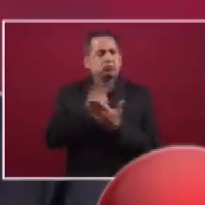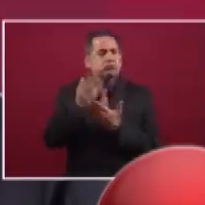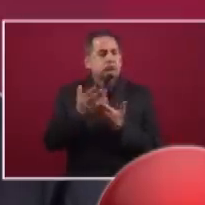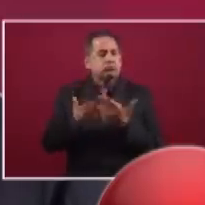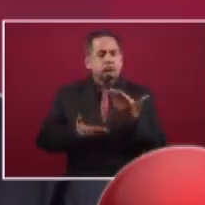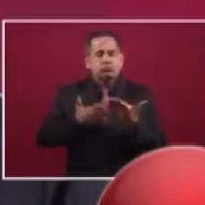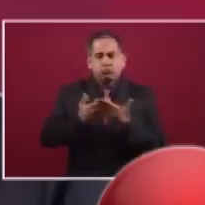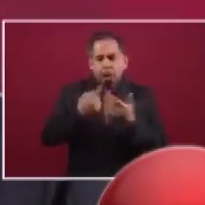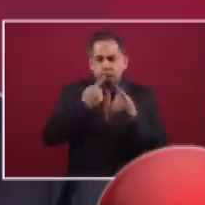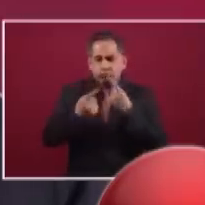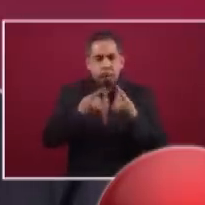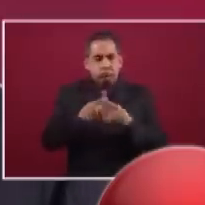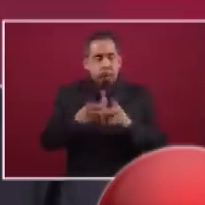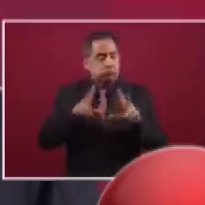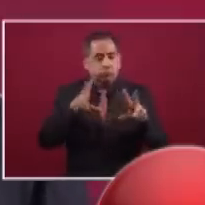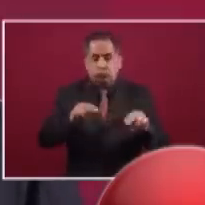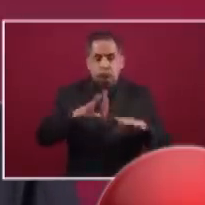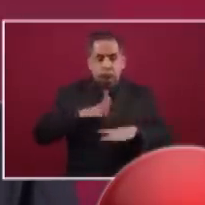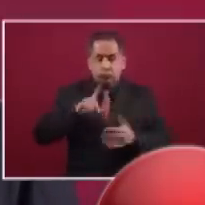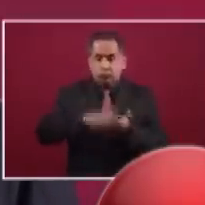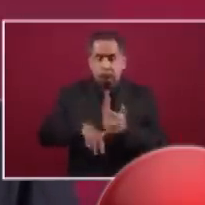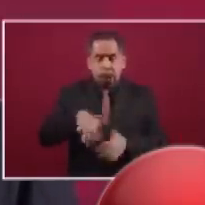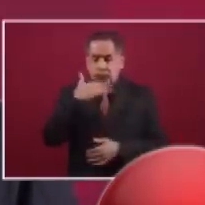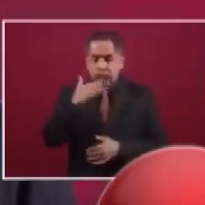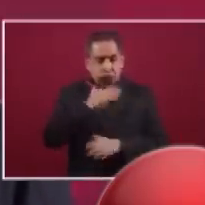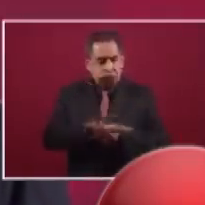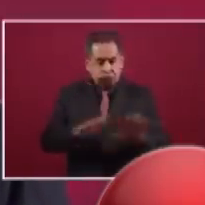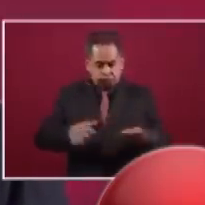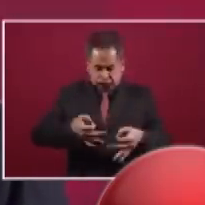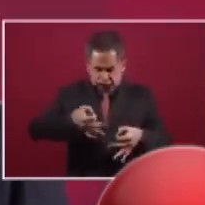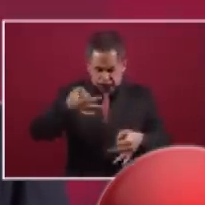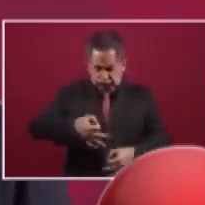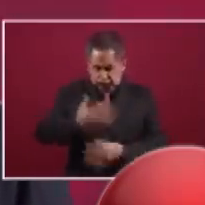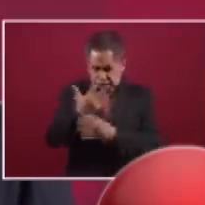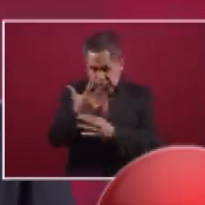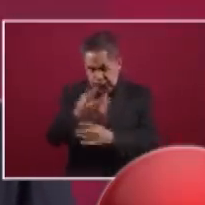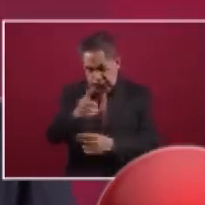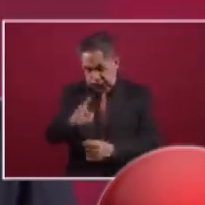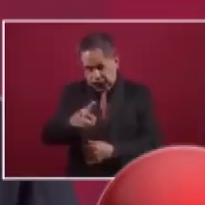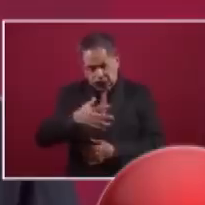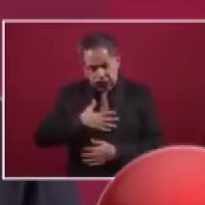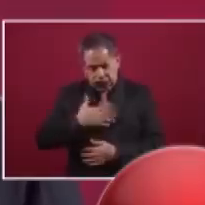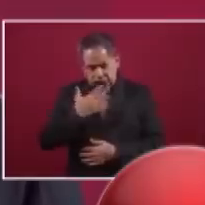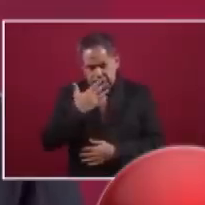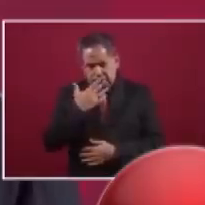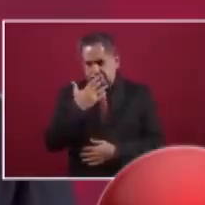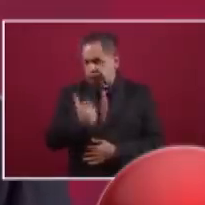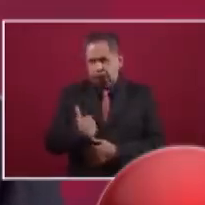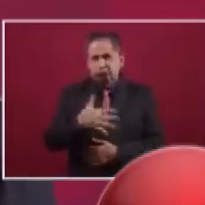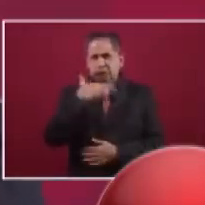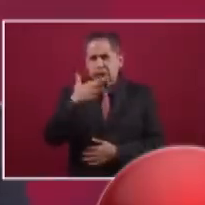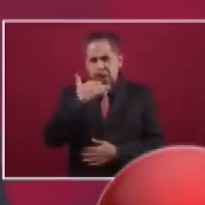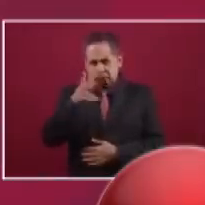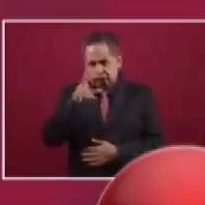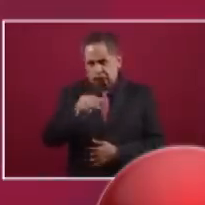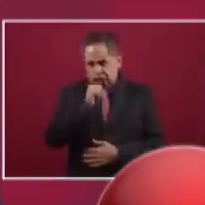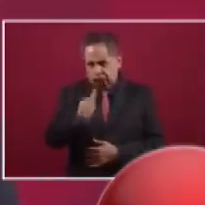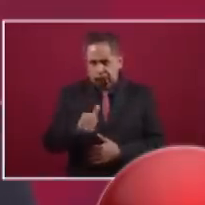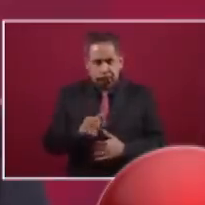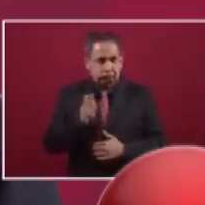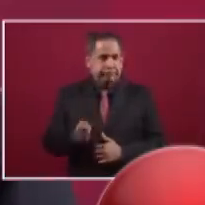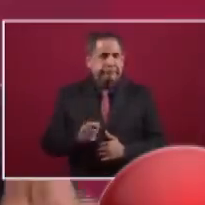proyectos en los que no hubo corrupción. En nuestro caso lo confirmo y lo firmo y lo que quieras.